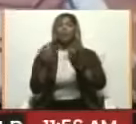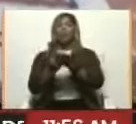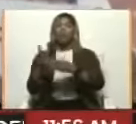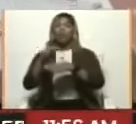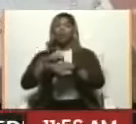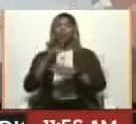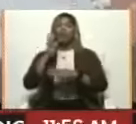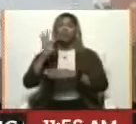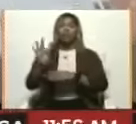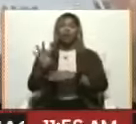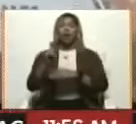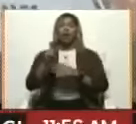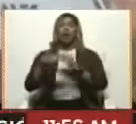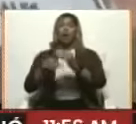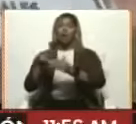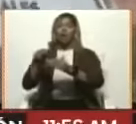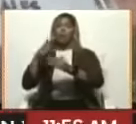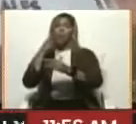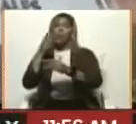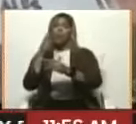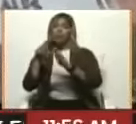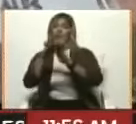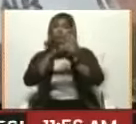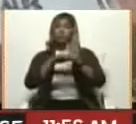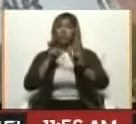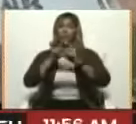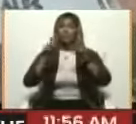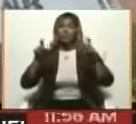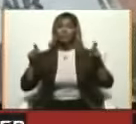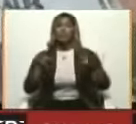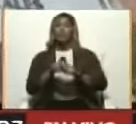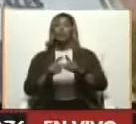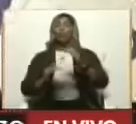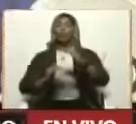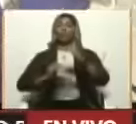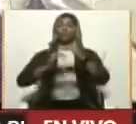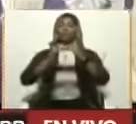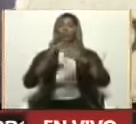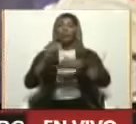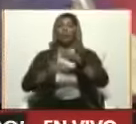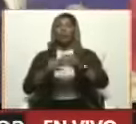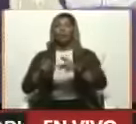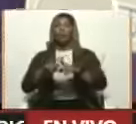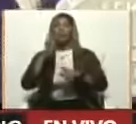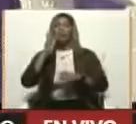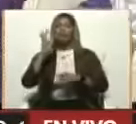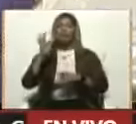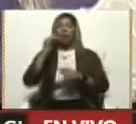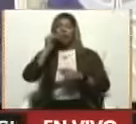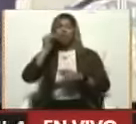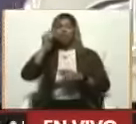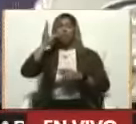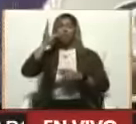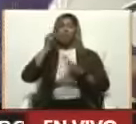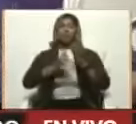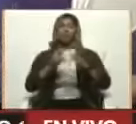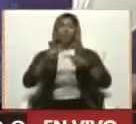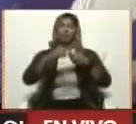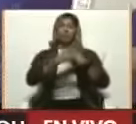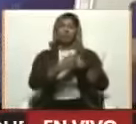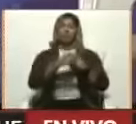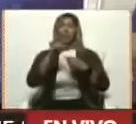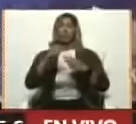Nacional de Fiscales que desarrolla políticas de formación en aras de fortalecer las actuaciones de los fiscales de la institución